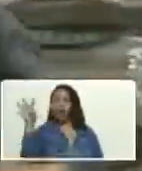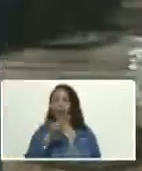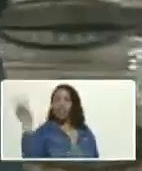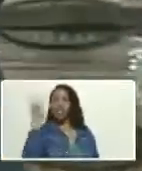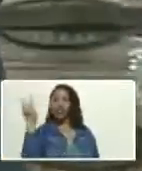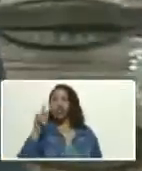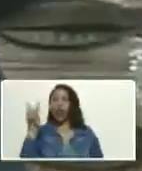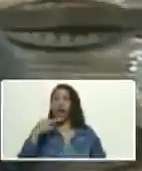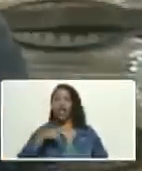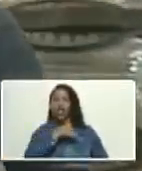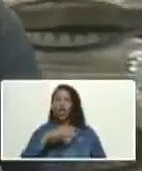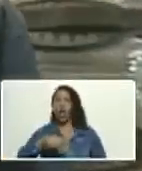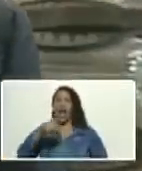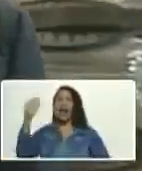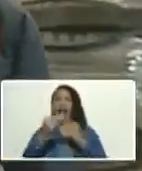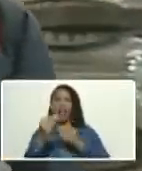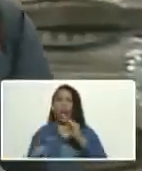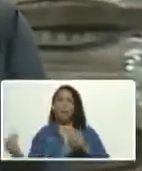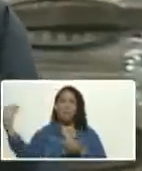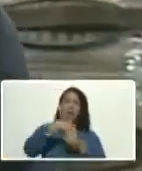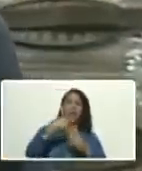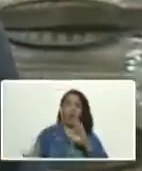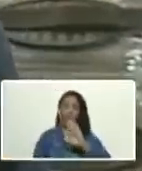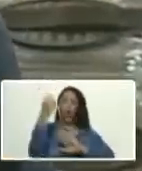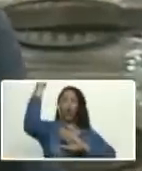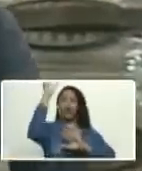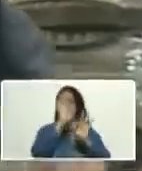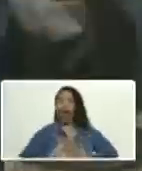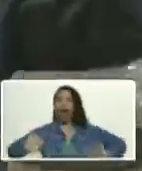nuestras industrias no se mete nadie, presidente.